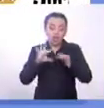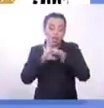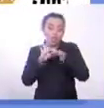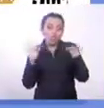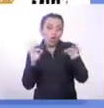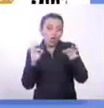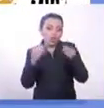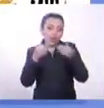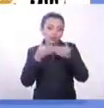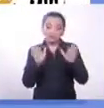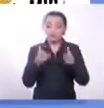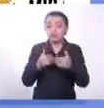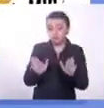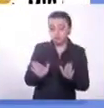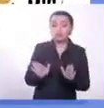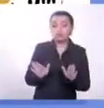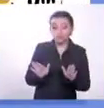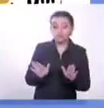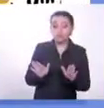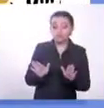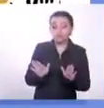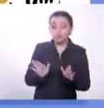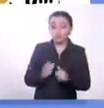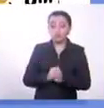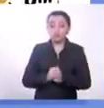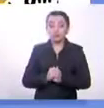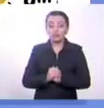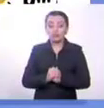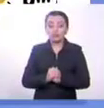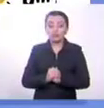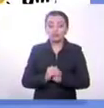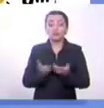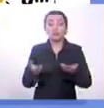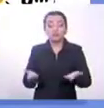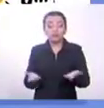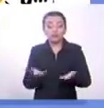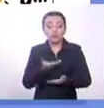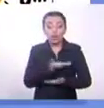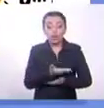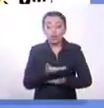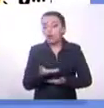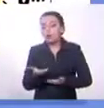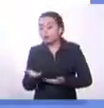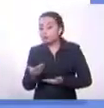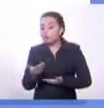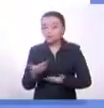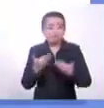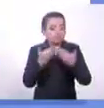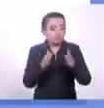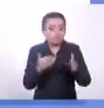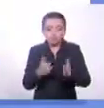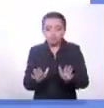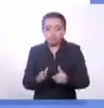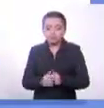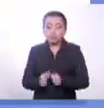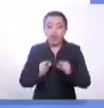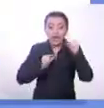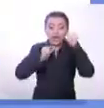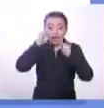ser diferente. Eso es uno. Otro de las cosas, como ya dijiste, el código puede ser a través de